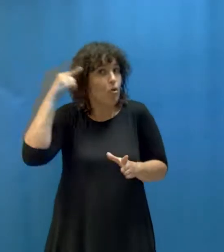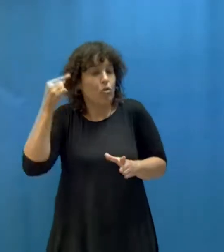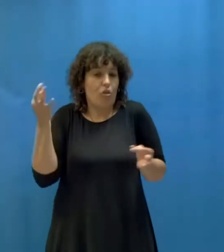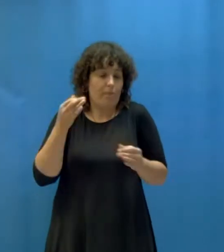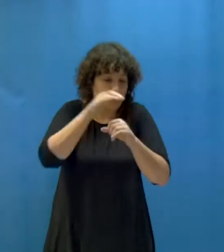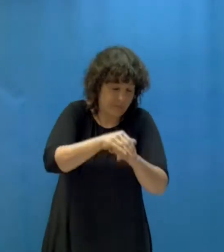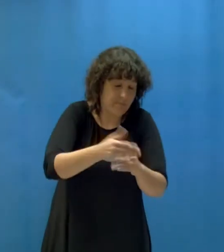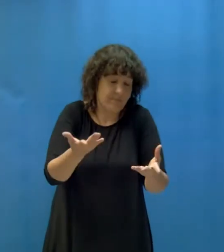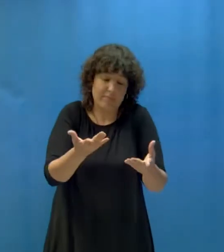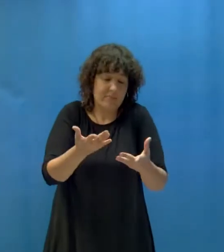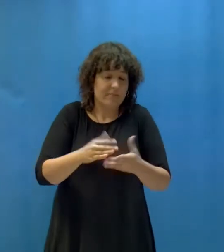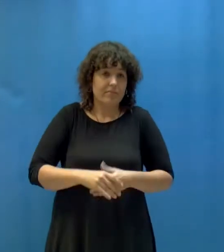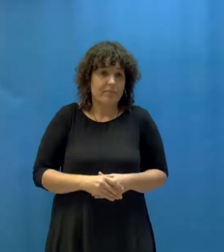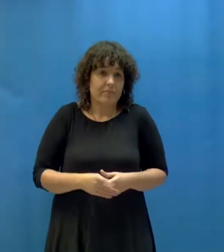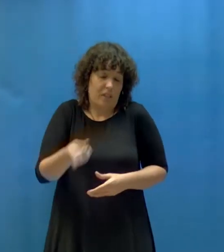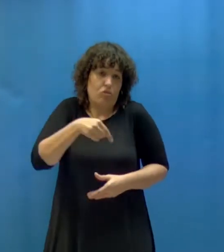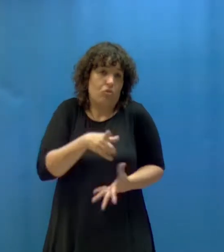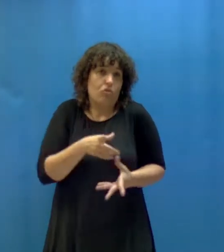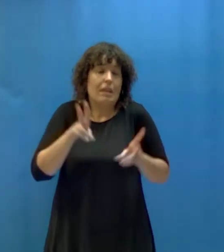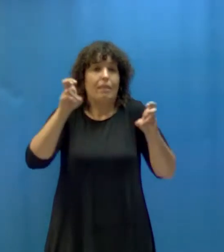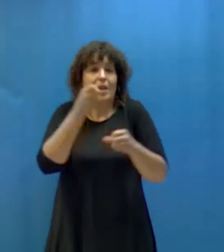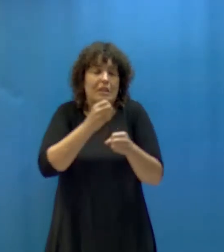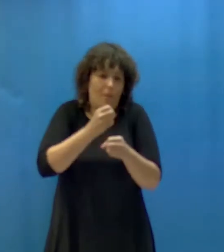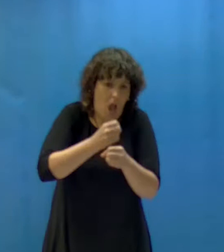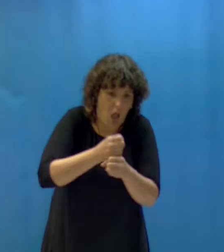cumplir y entendemos la sobrecarga de trabajo. Gracias.